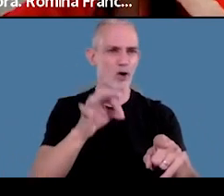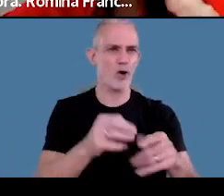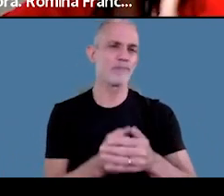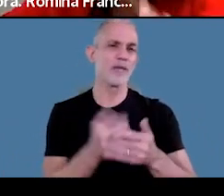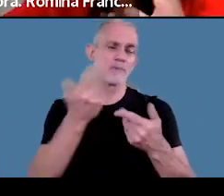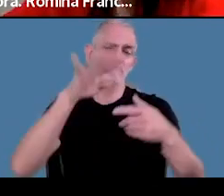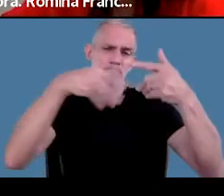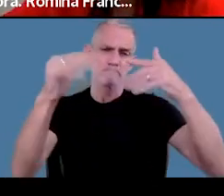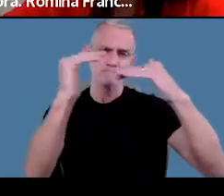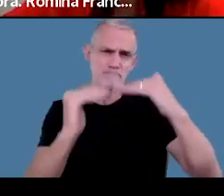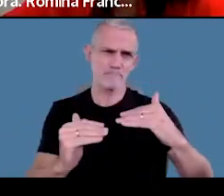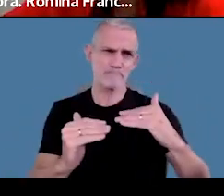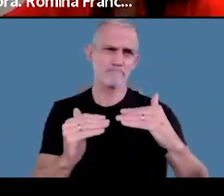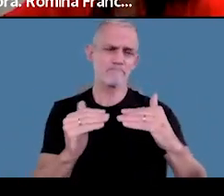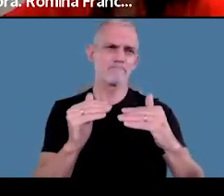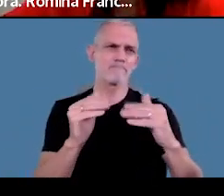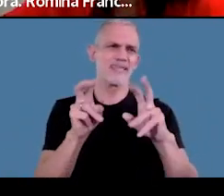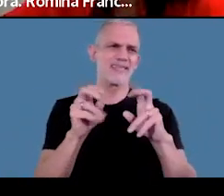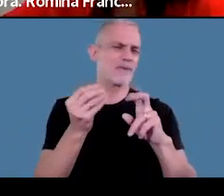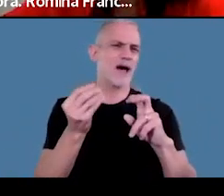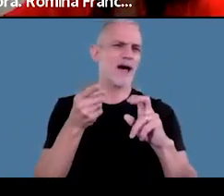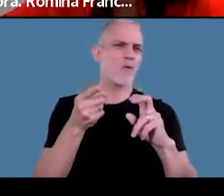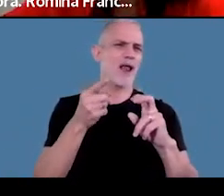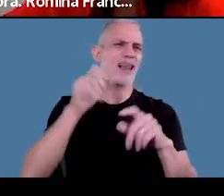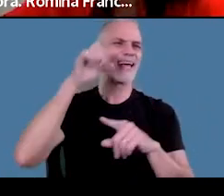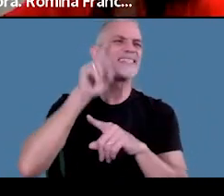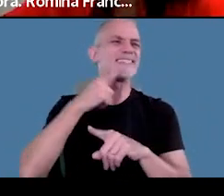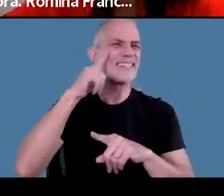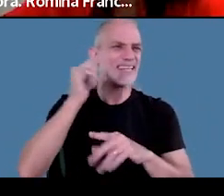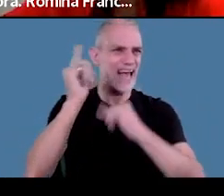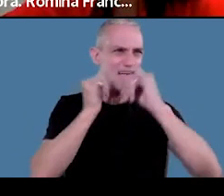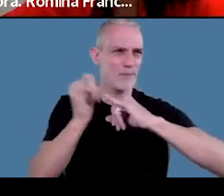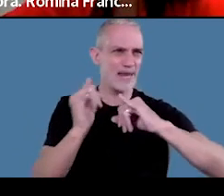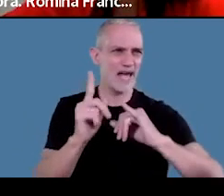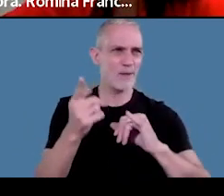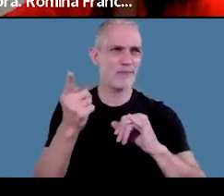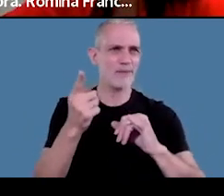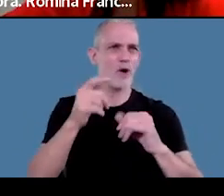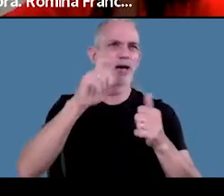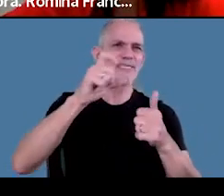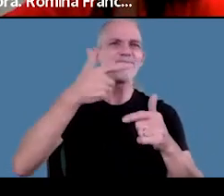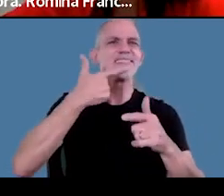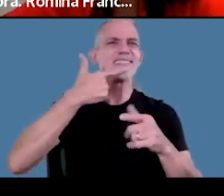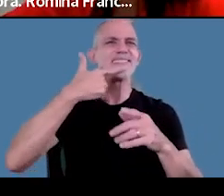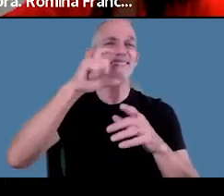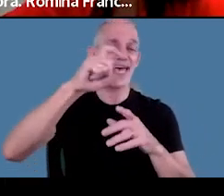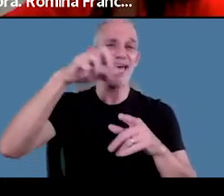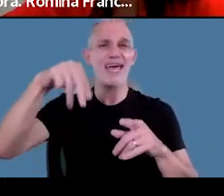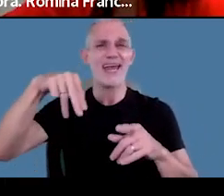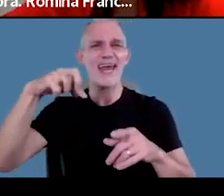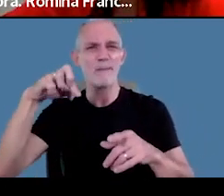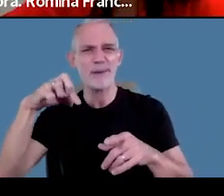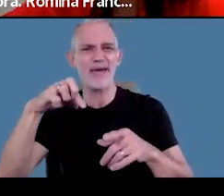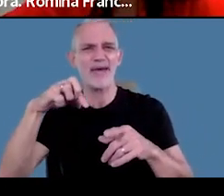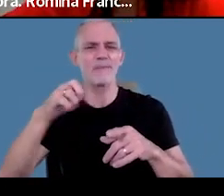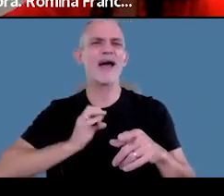acá está alguna cuestión que quizás Cristina nos decía, mismo GMP, que se derogó en el año